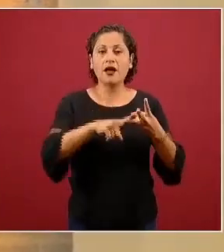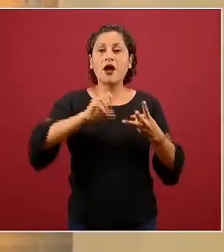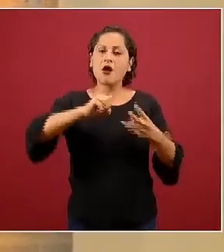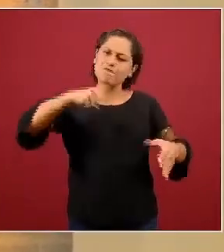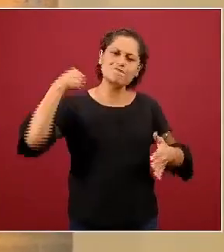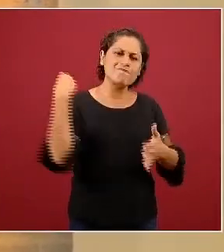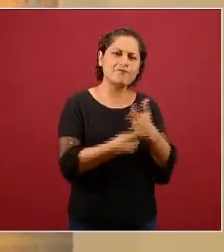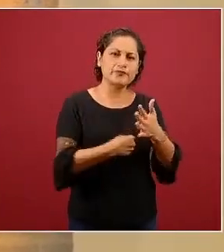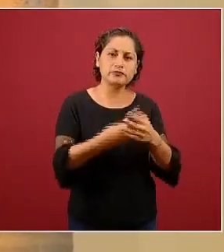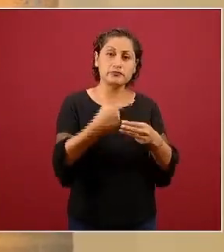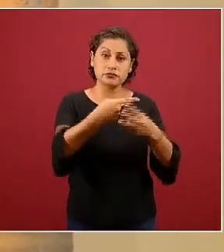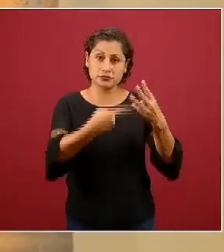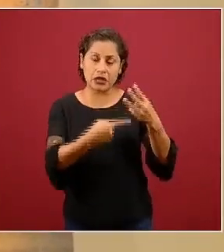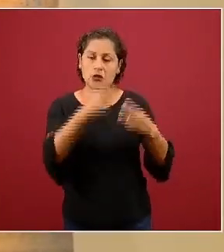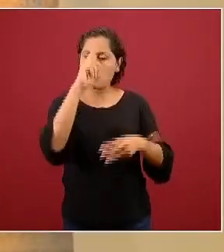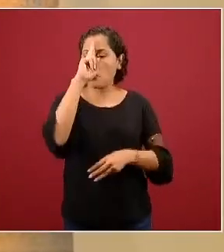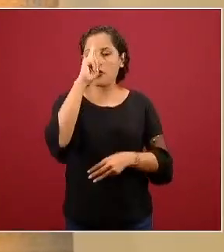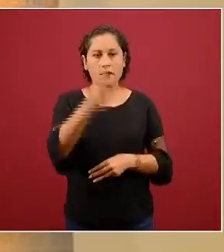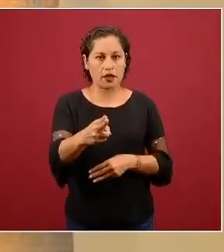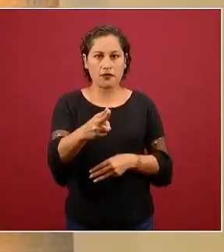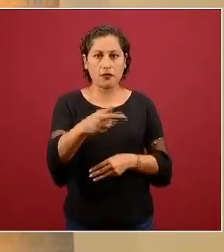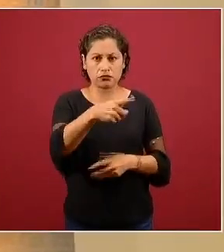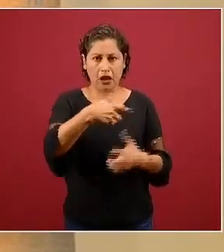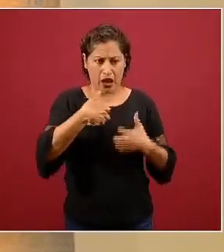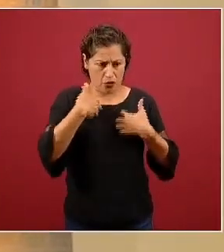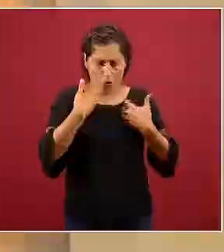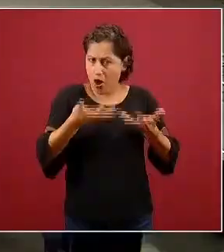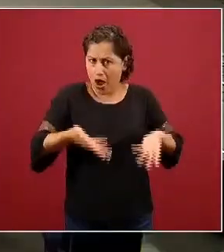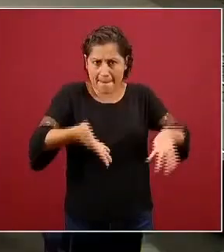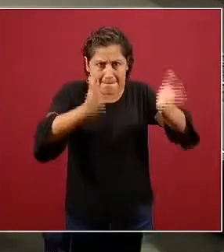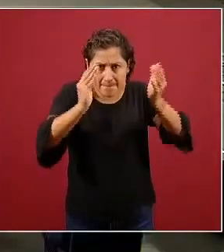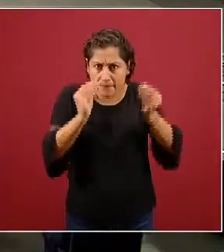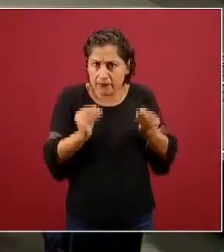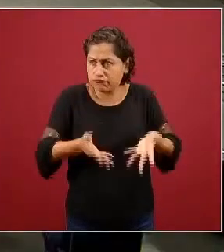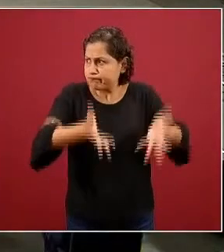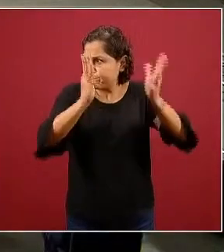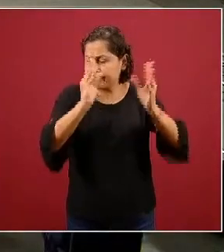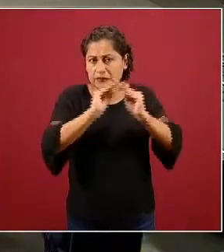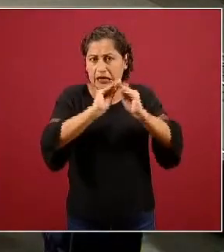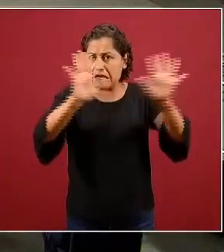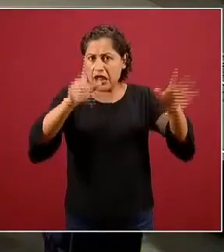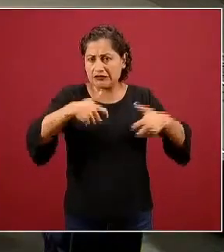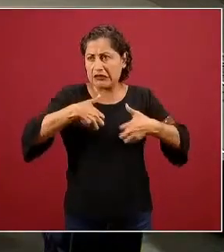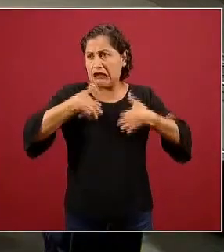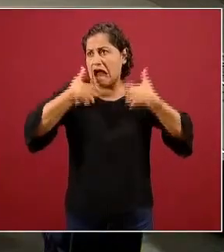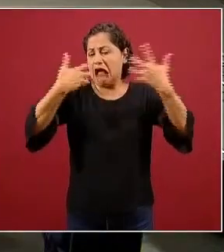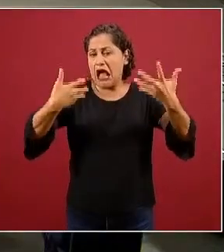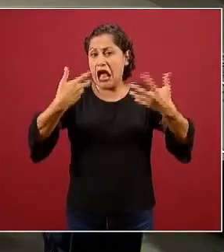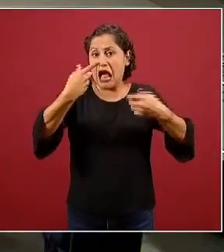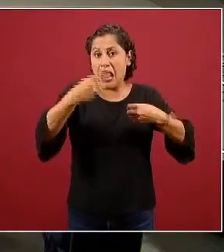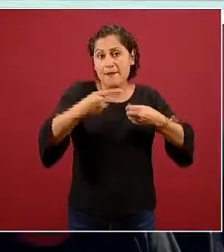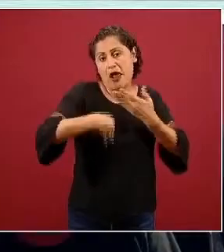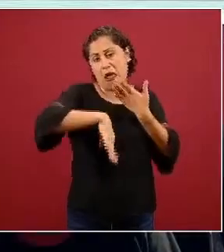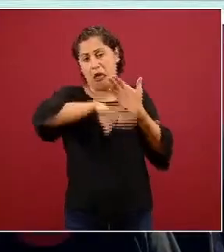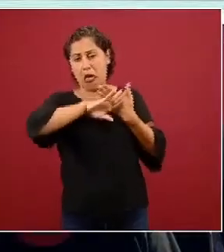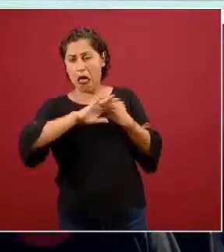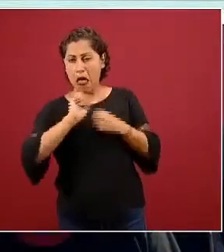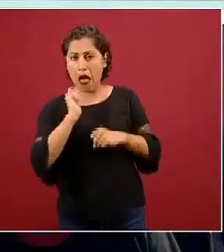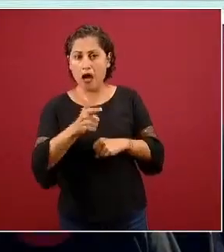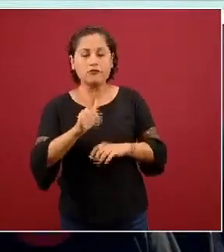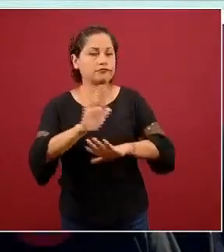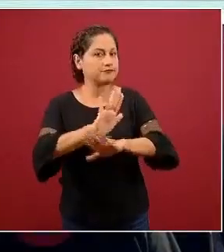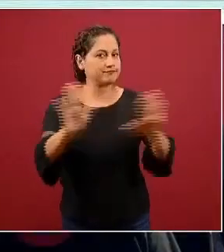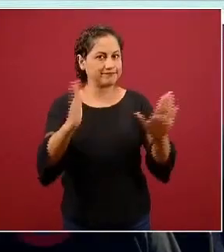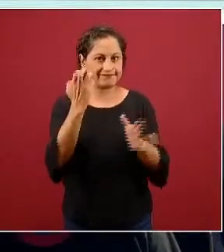lastimarse. Eso sí está prohibido. Entonces, se los debemos de dejar muy claros. Evitar el exceso de información en noticias o